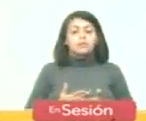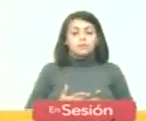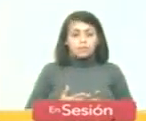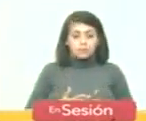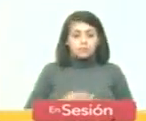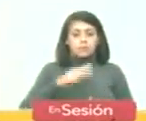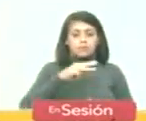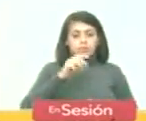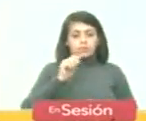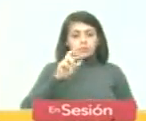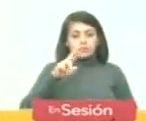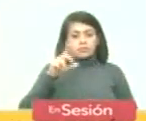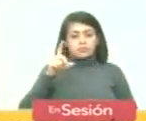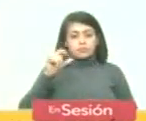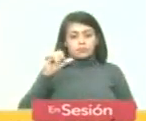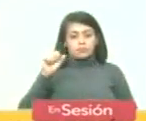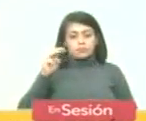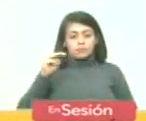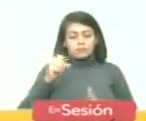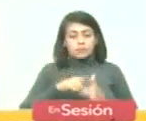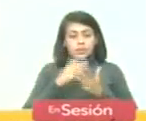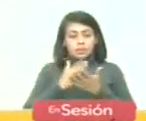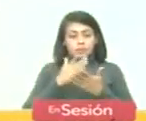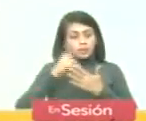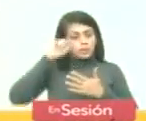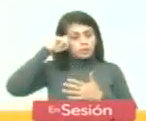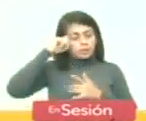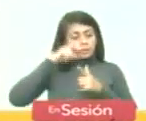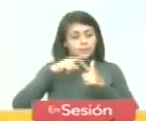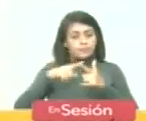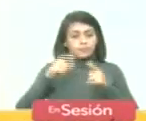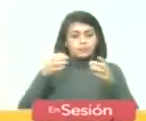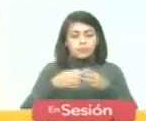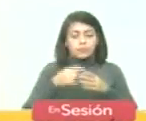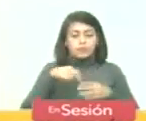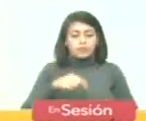marxismo, como le gusta siempre recordarlo a mi camarada